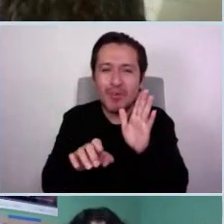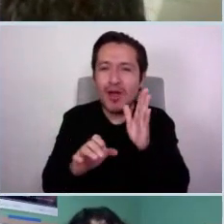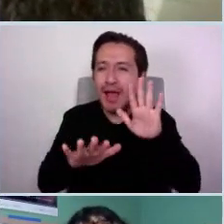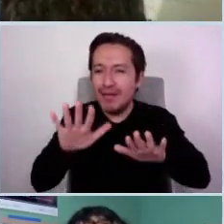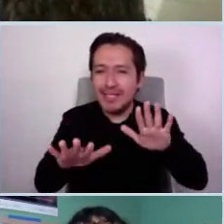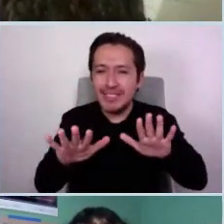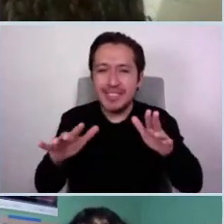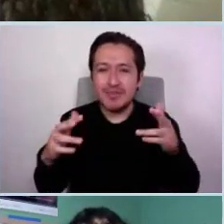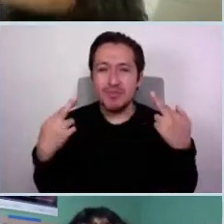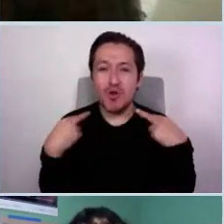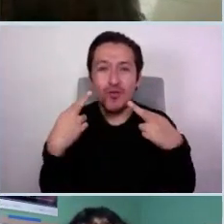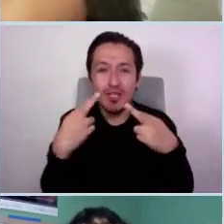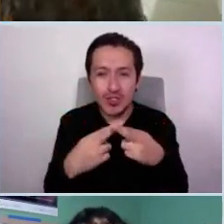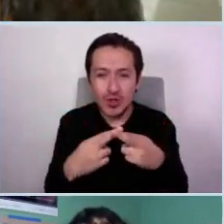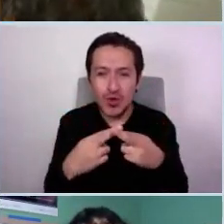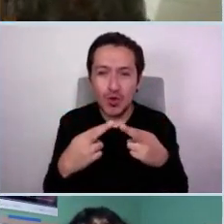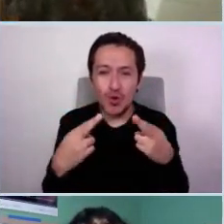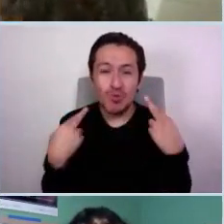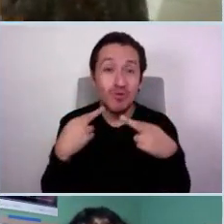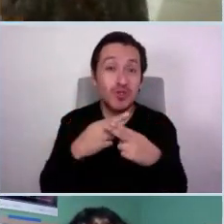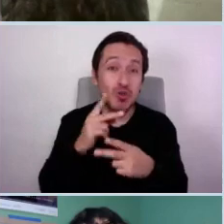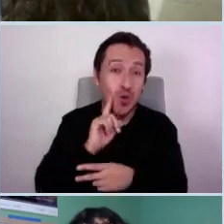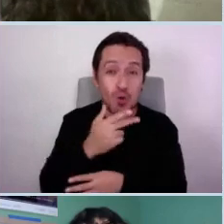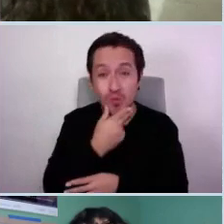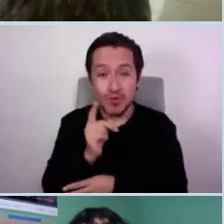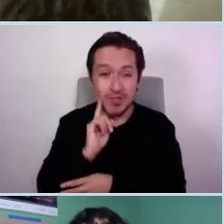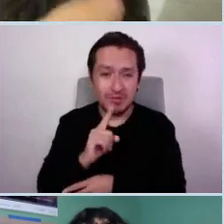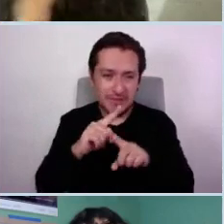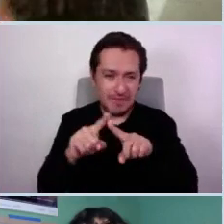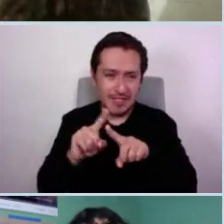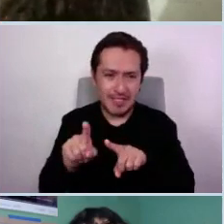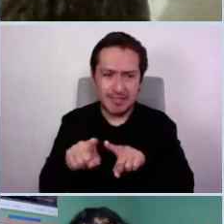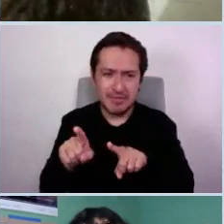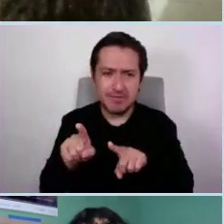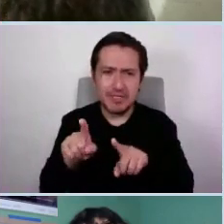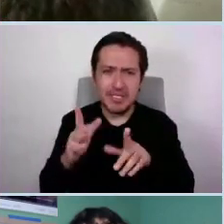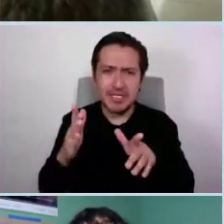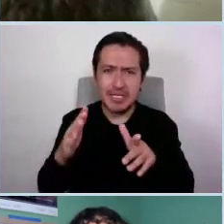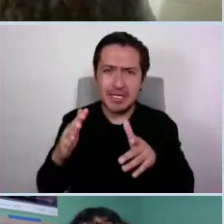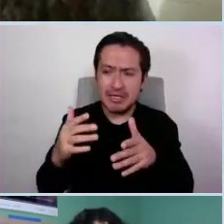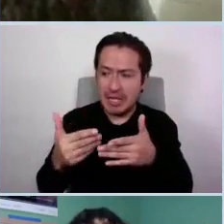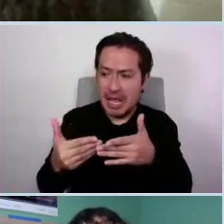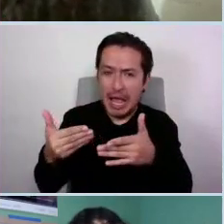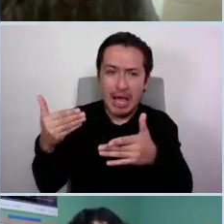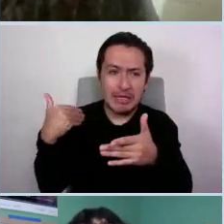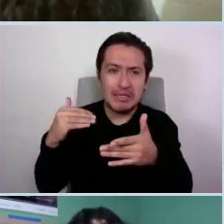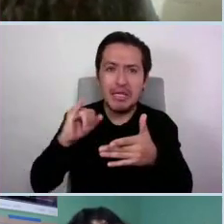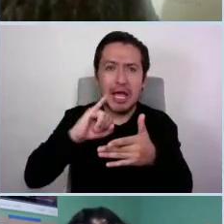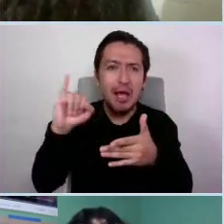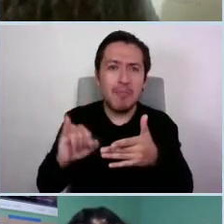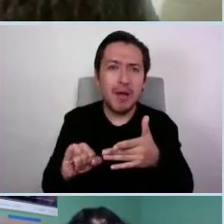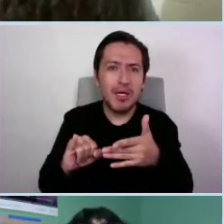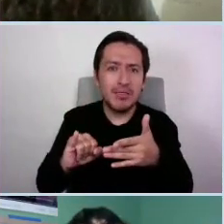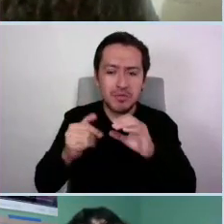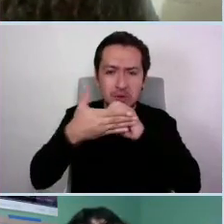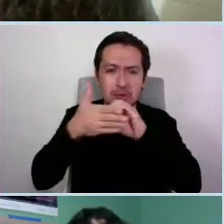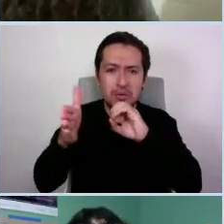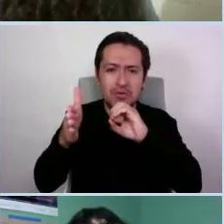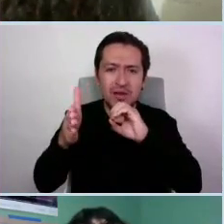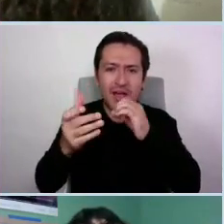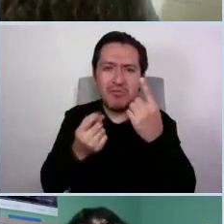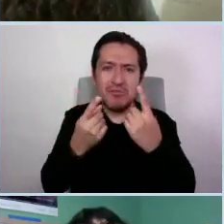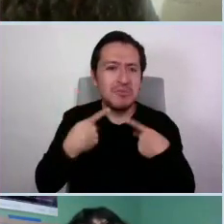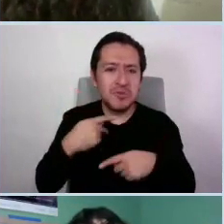profesora este Más allá del cuadrito a tus compañeros y compañeras que nunca aprendieron la cámara eso nos pasó con